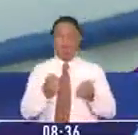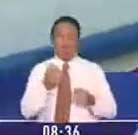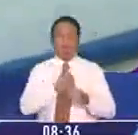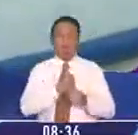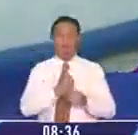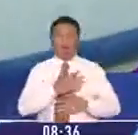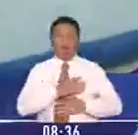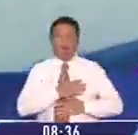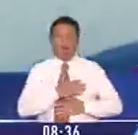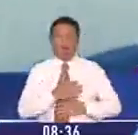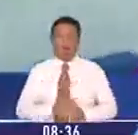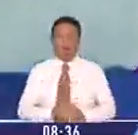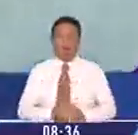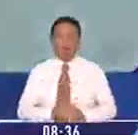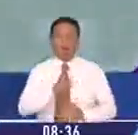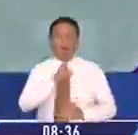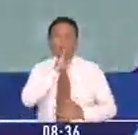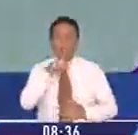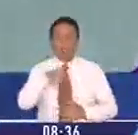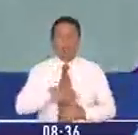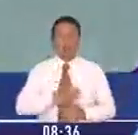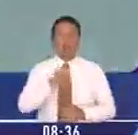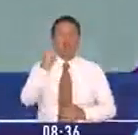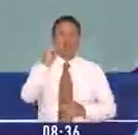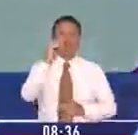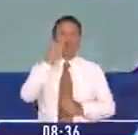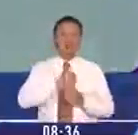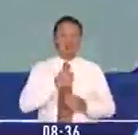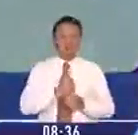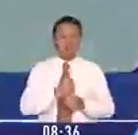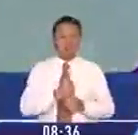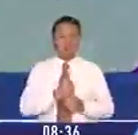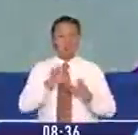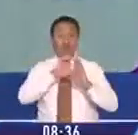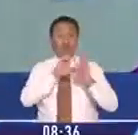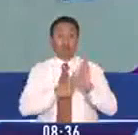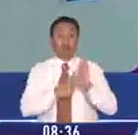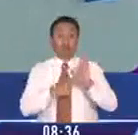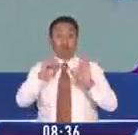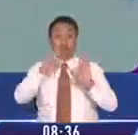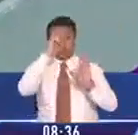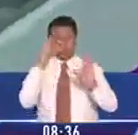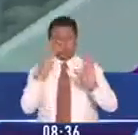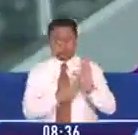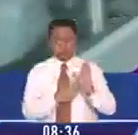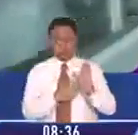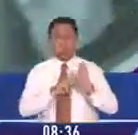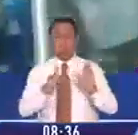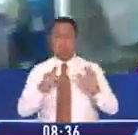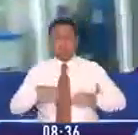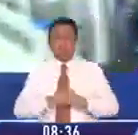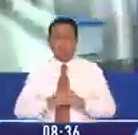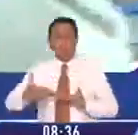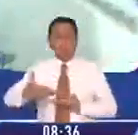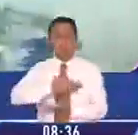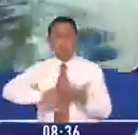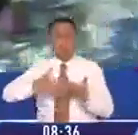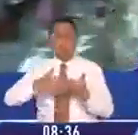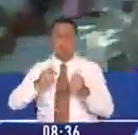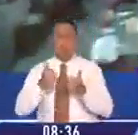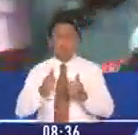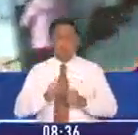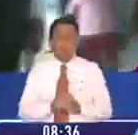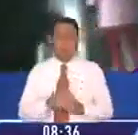autónomo. Siempre se parte de que el derecho al trabajo sí está contemplado en la Constitución, pero también el derecho a la convivencia sana. La